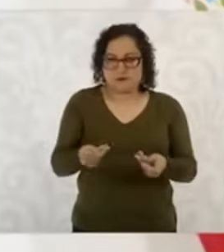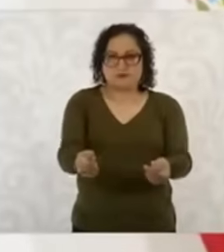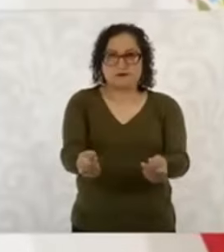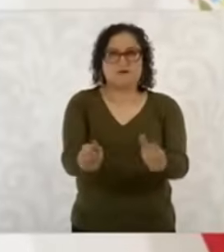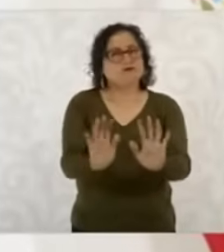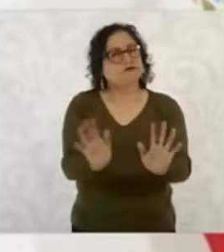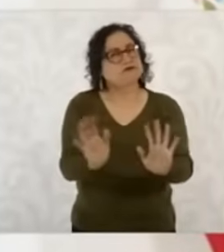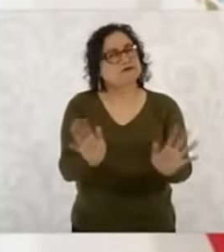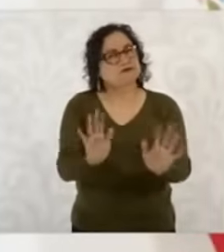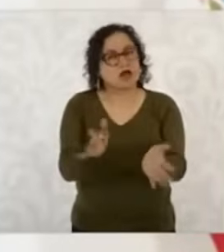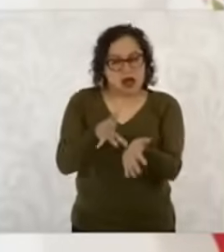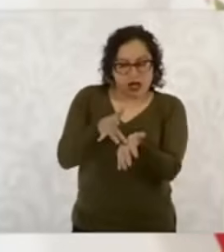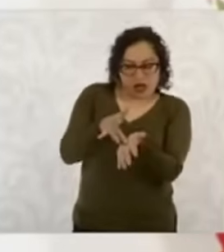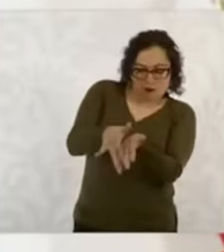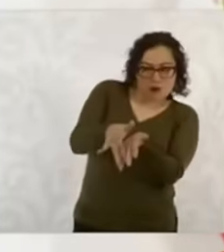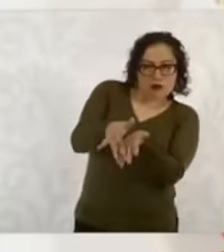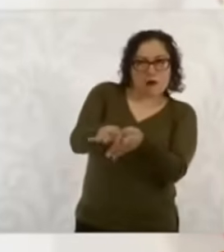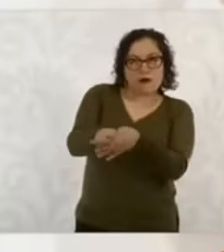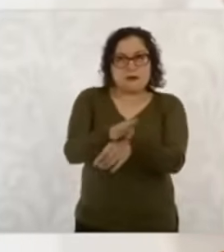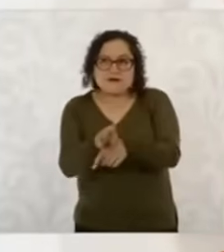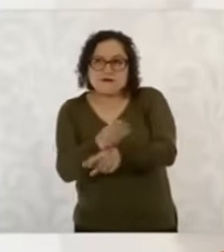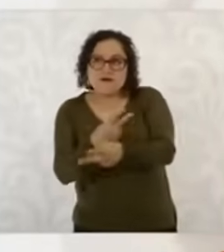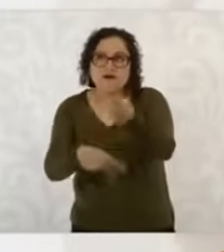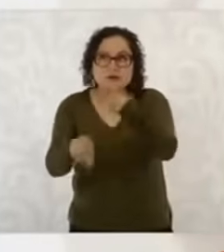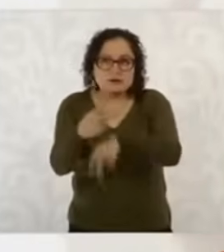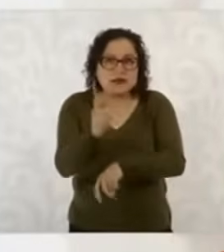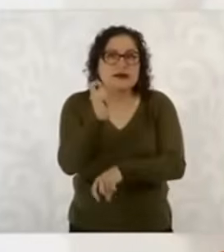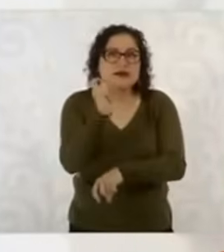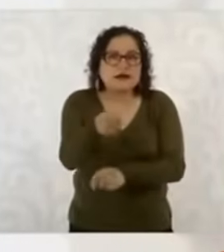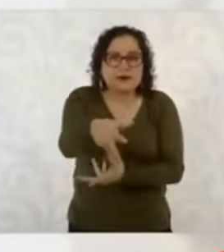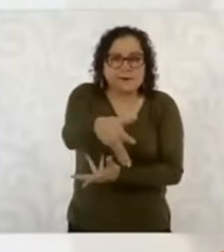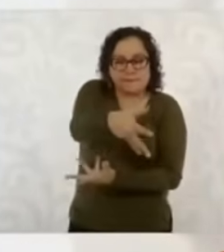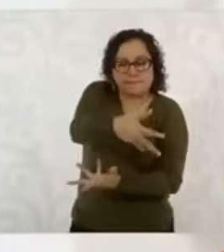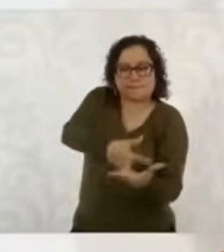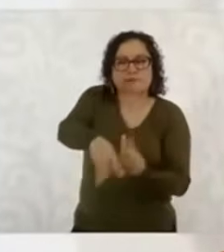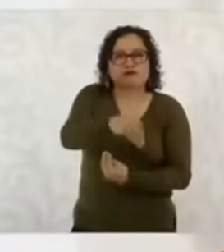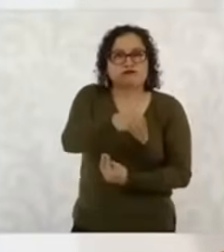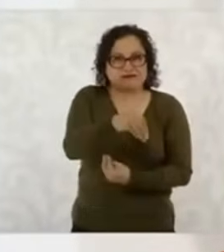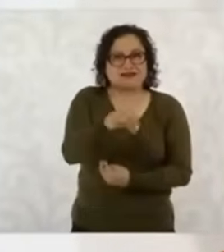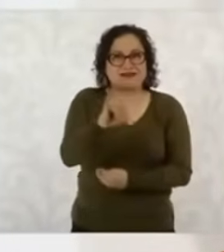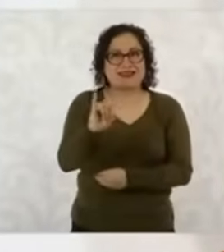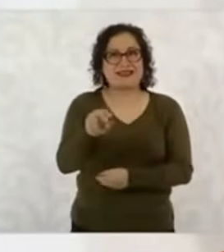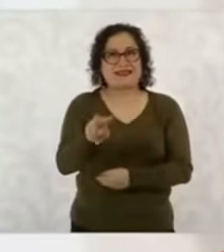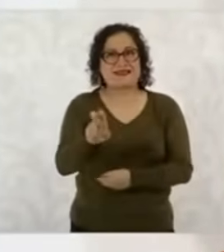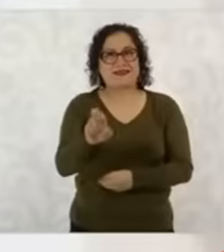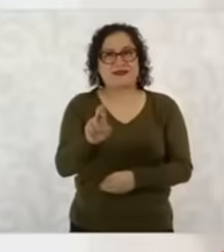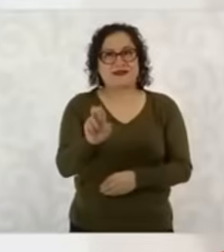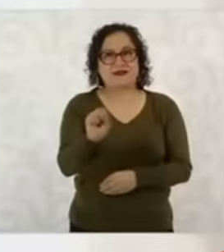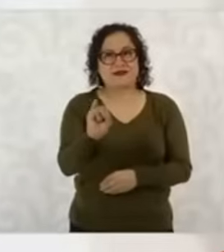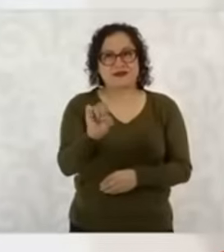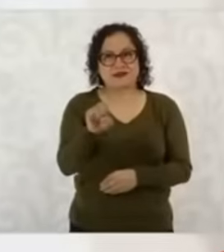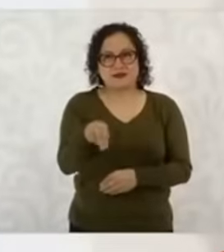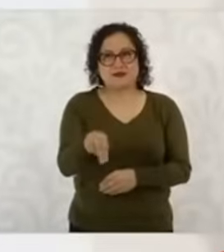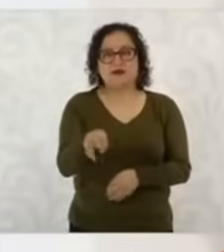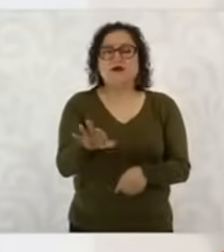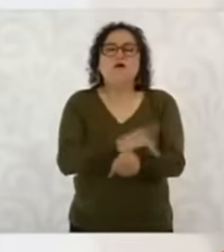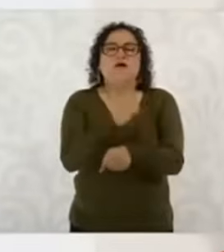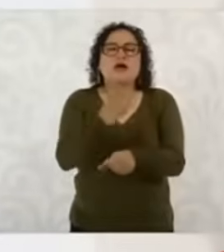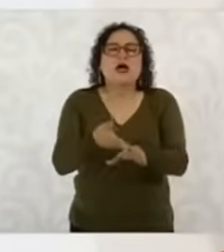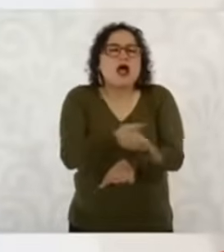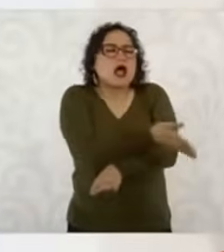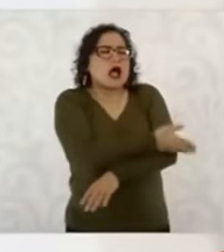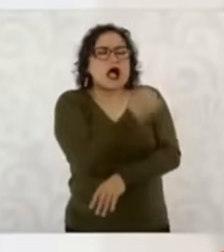de que la educación era un gasto. No, para nosotros es una inversión. O hablaban de que la salud era un